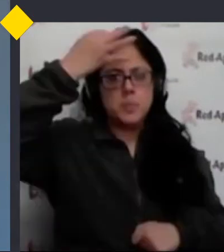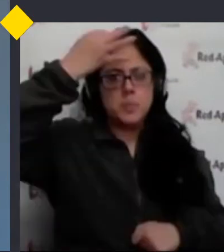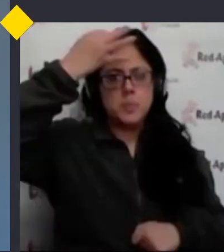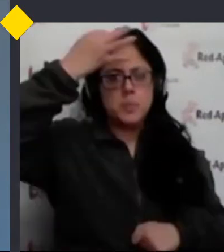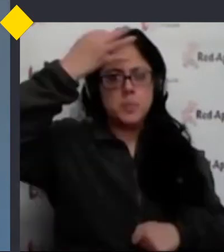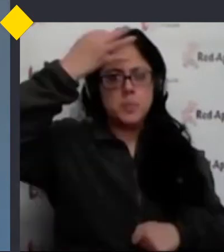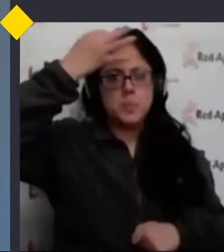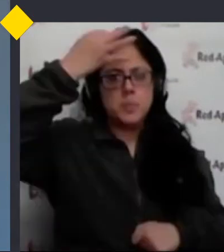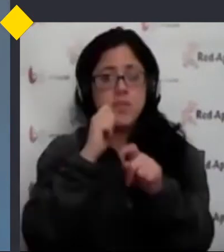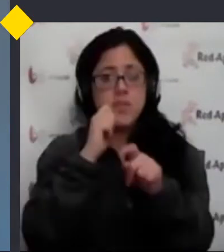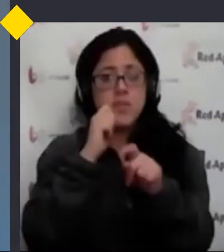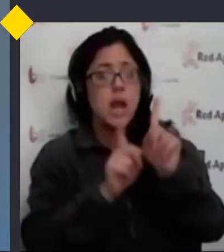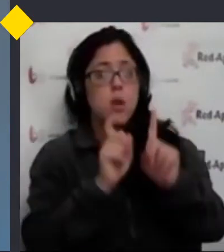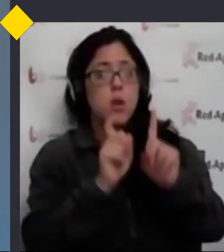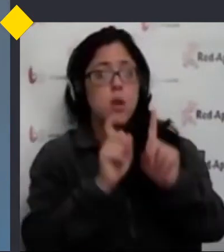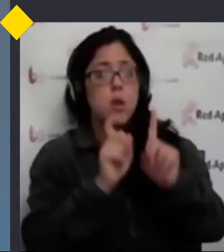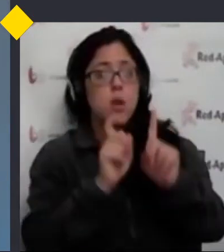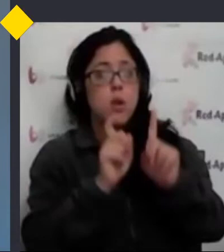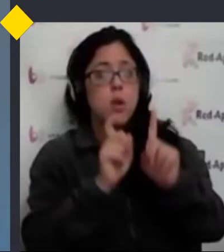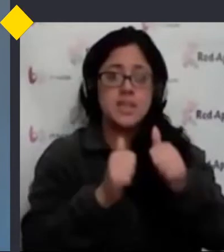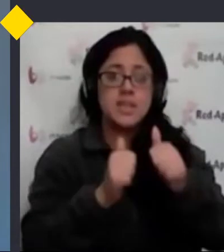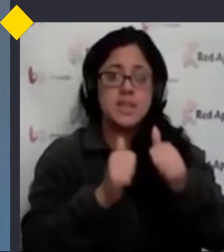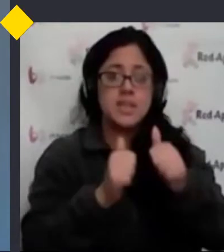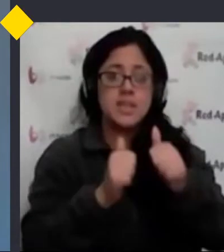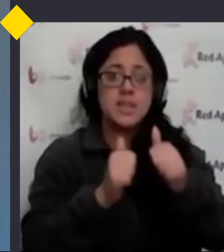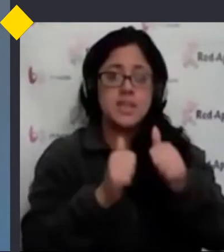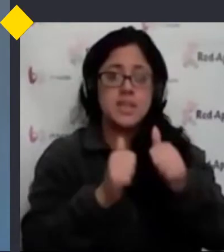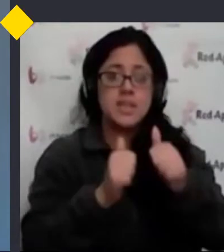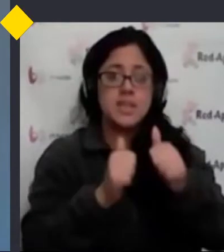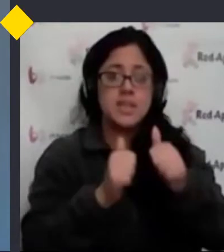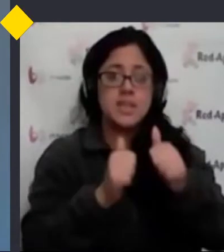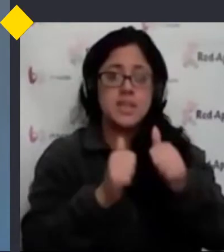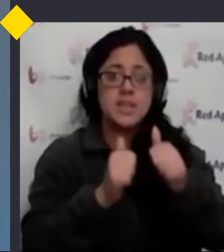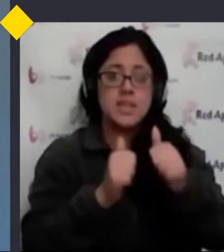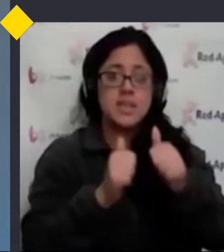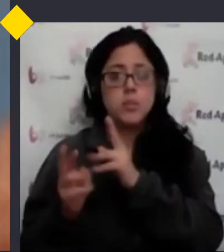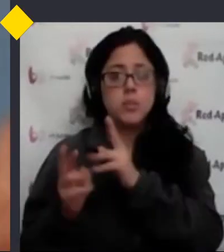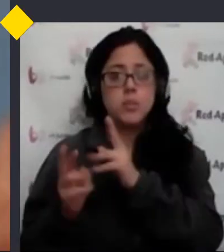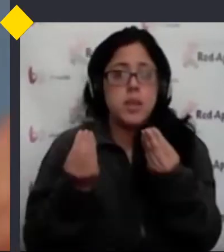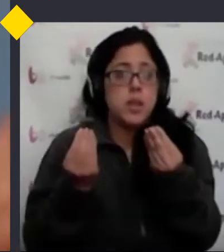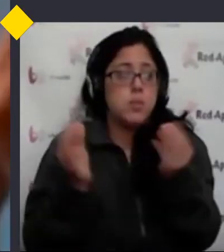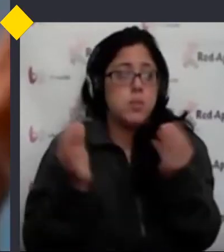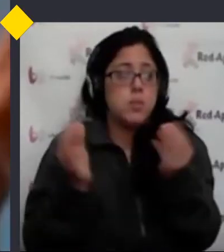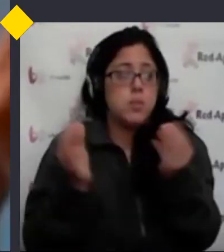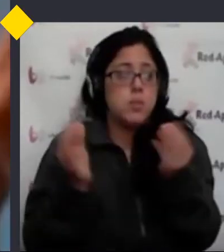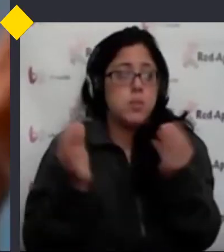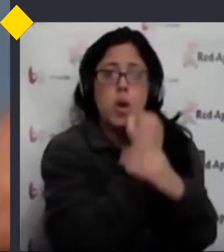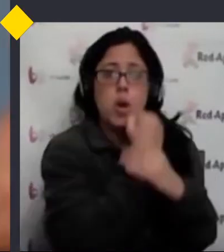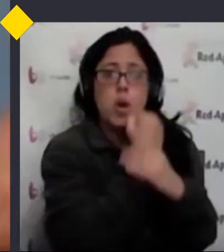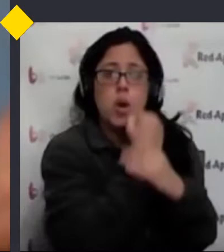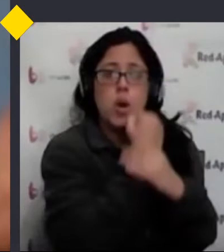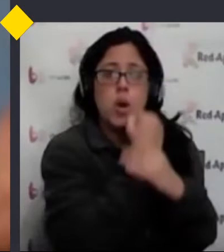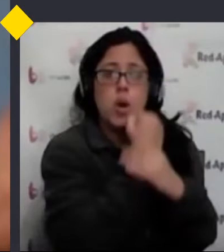preguntas, desafíos para responder, para decir, ¿por qué no me la puedo jugar por todo el mundo? No puedo incluir a todos, a todas. O sea, alguien tiene